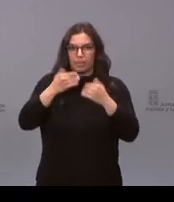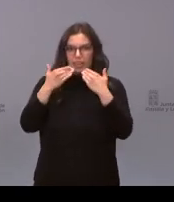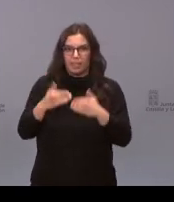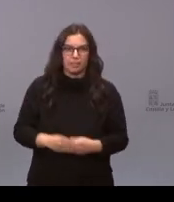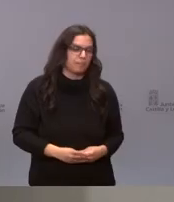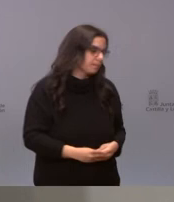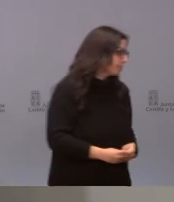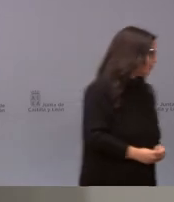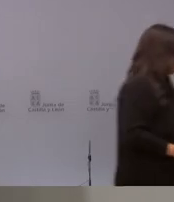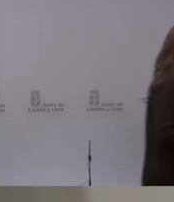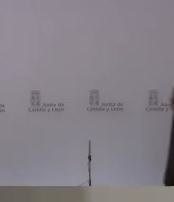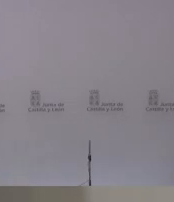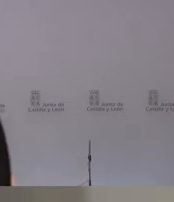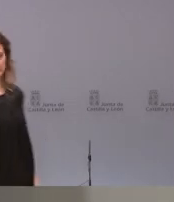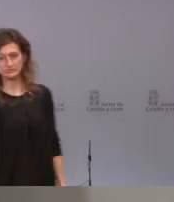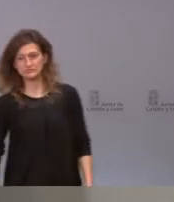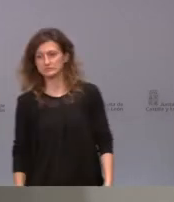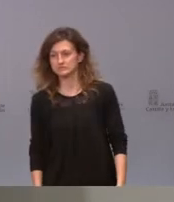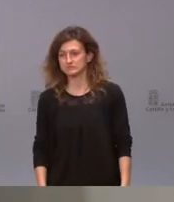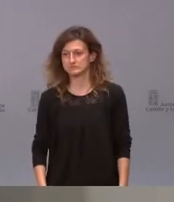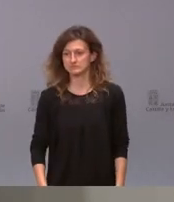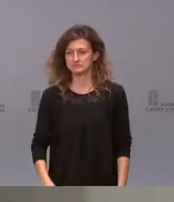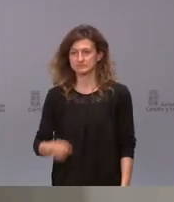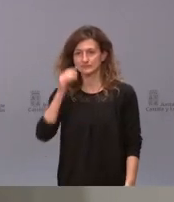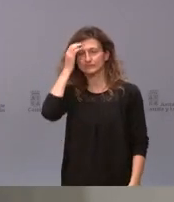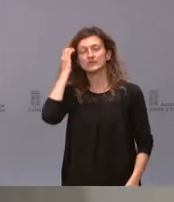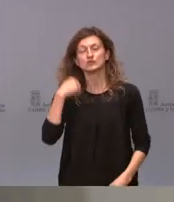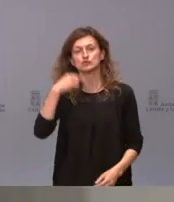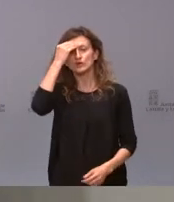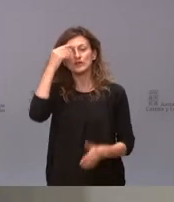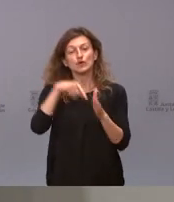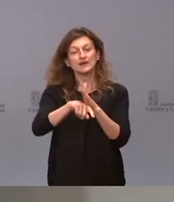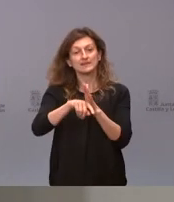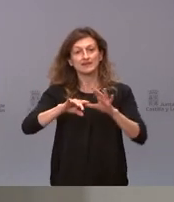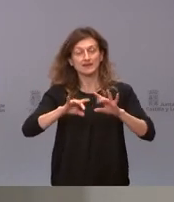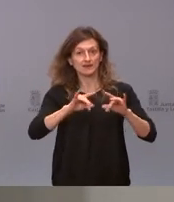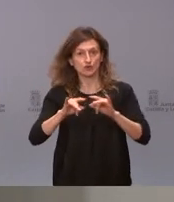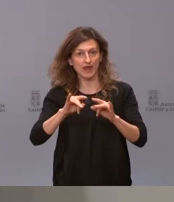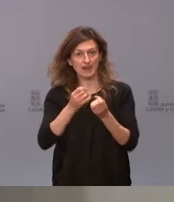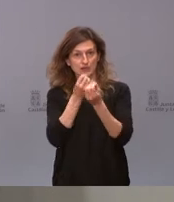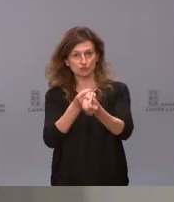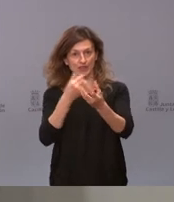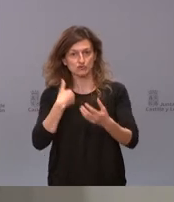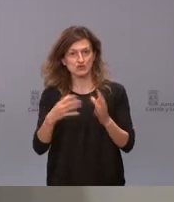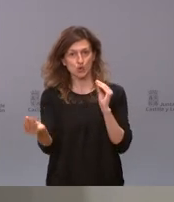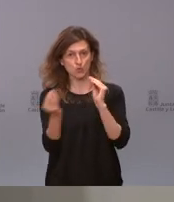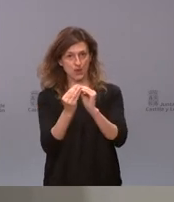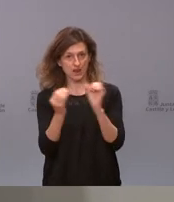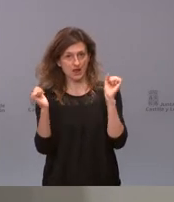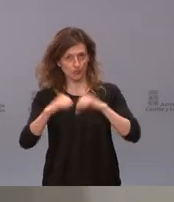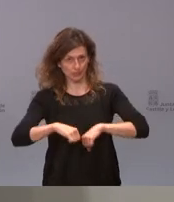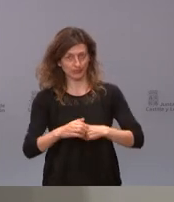bueno yo creo que este tema lo contó el gerente regional yo estoy totalmente de acuerdo